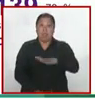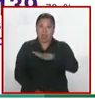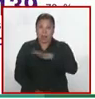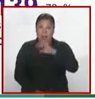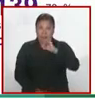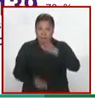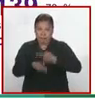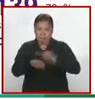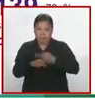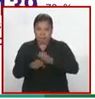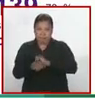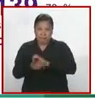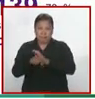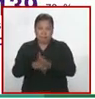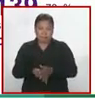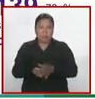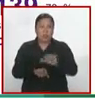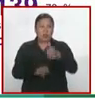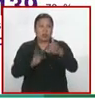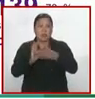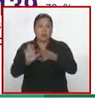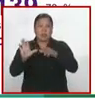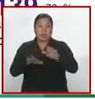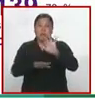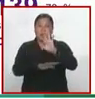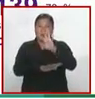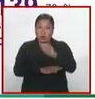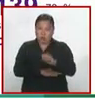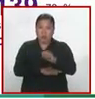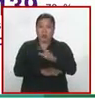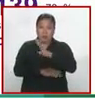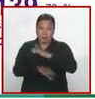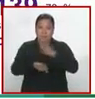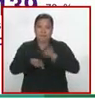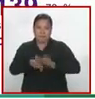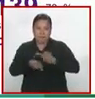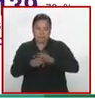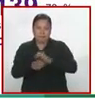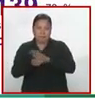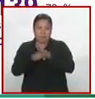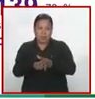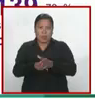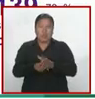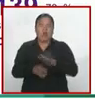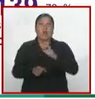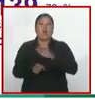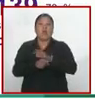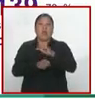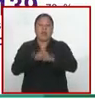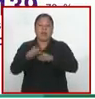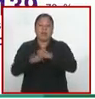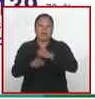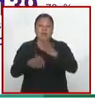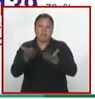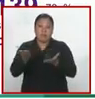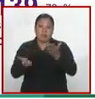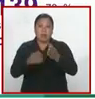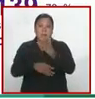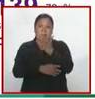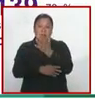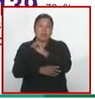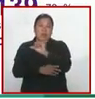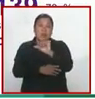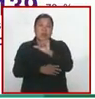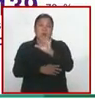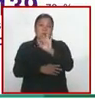de los 11 mil 759 casos confirmados tenemos que el grupo de edad más afectado es el de 25 a